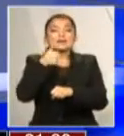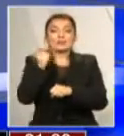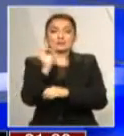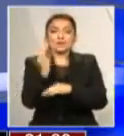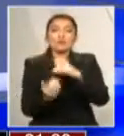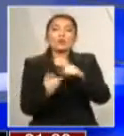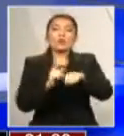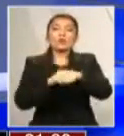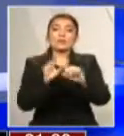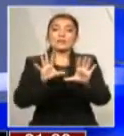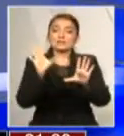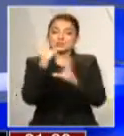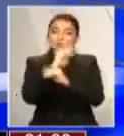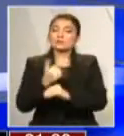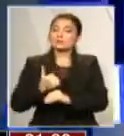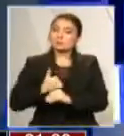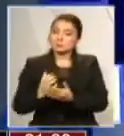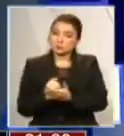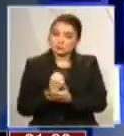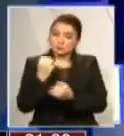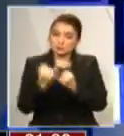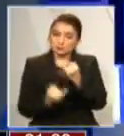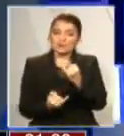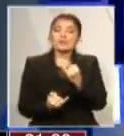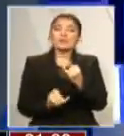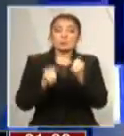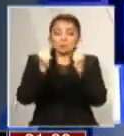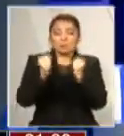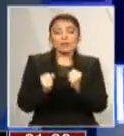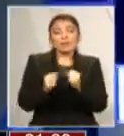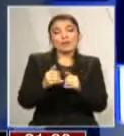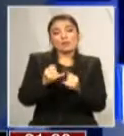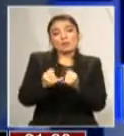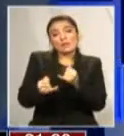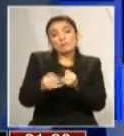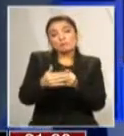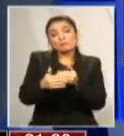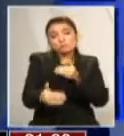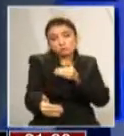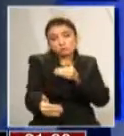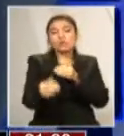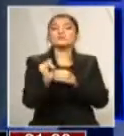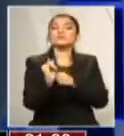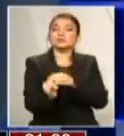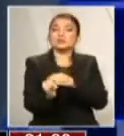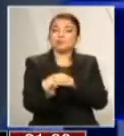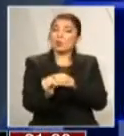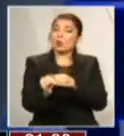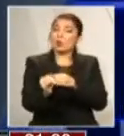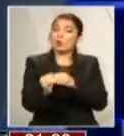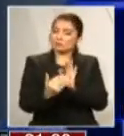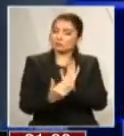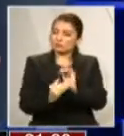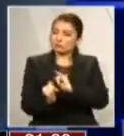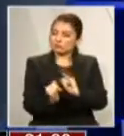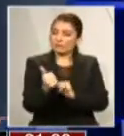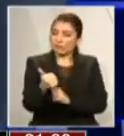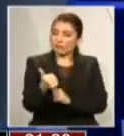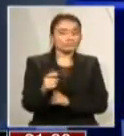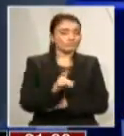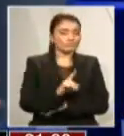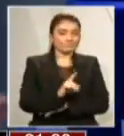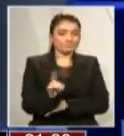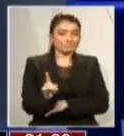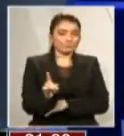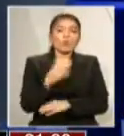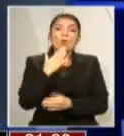noche. ¿Podría excederse en el tiempo? Sí. ¿Sería una buena señal? Probablemente no. Cuando dio un golpe de autoridad que